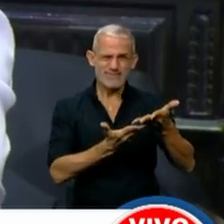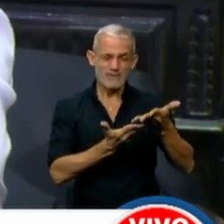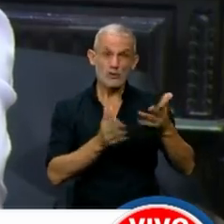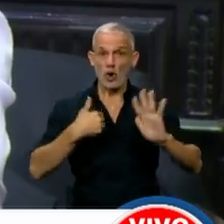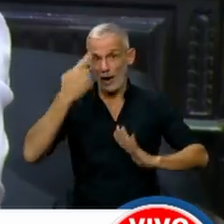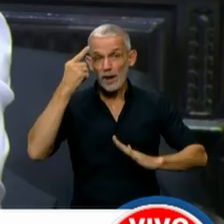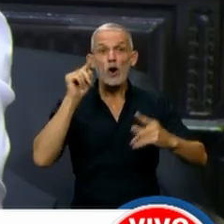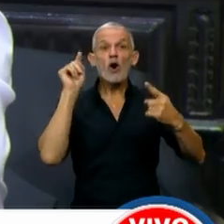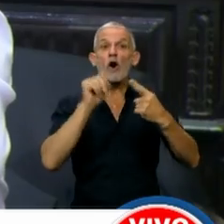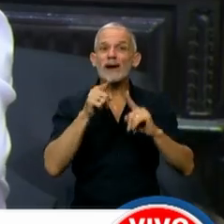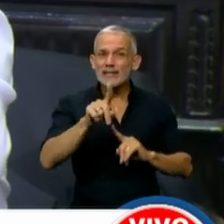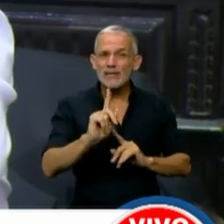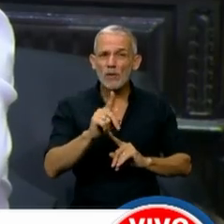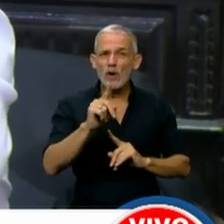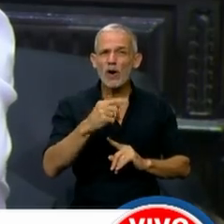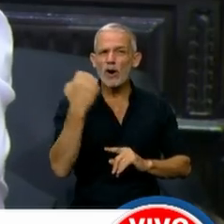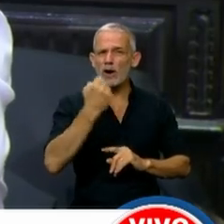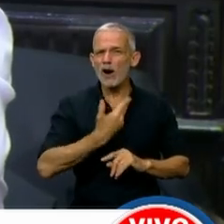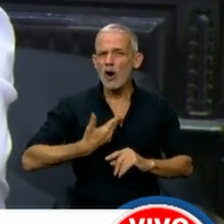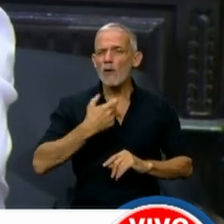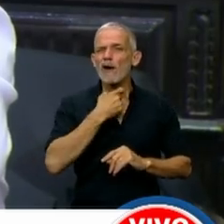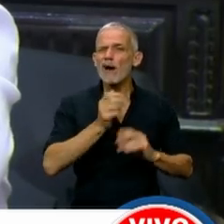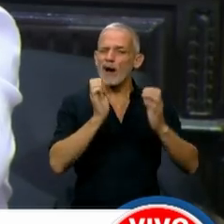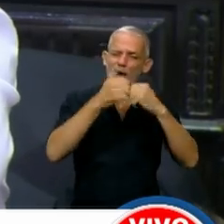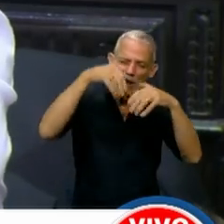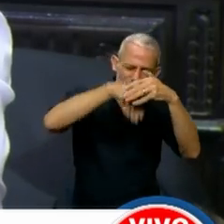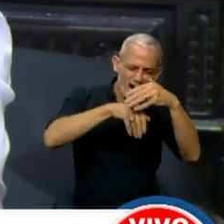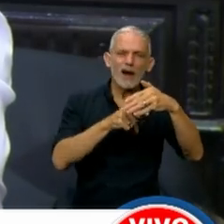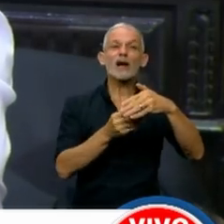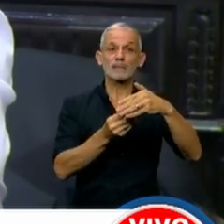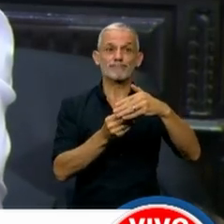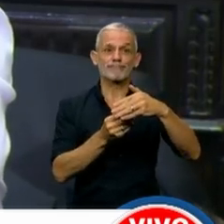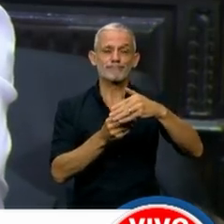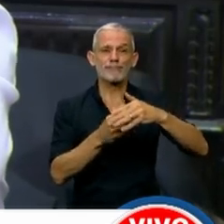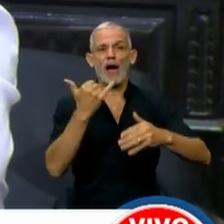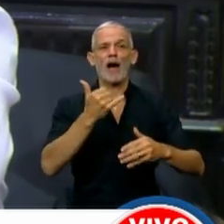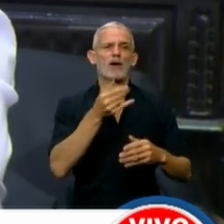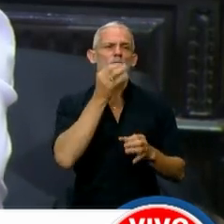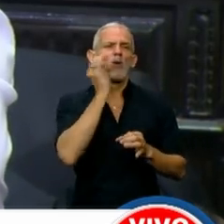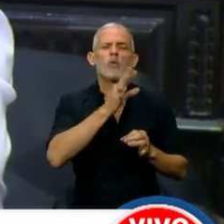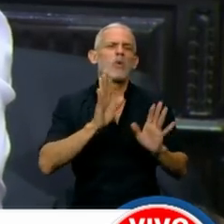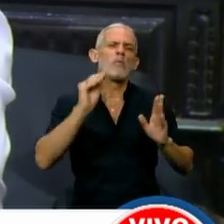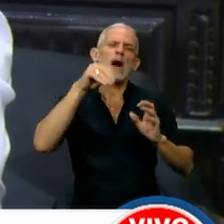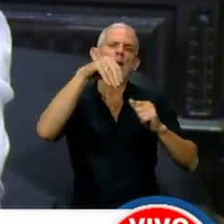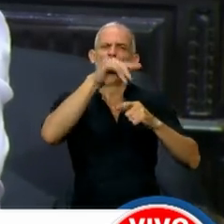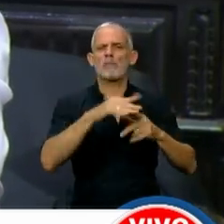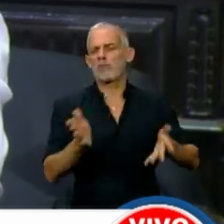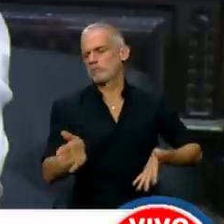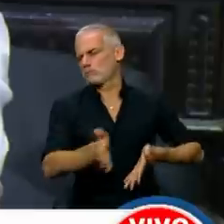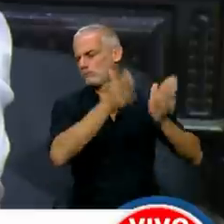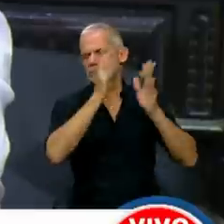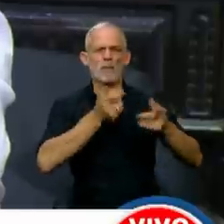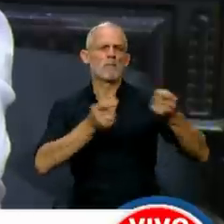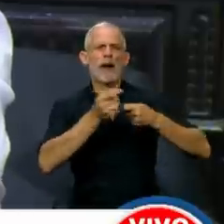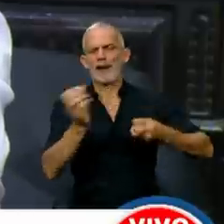el objetivo qué se esconde atrás de eso es tener más discrecionalidad creo que eso